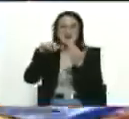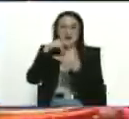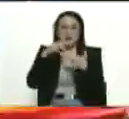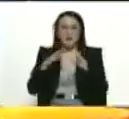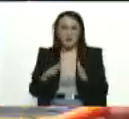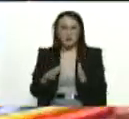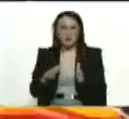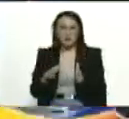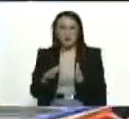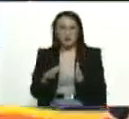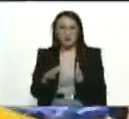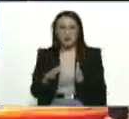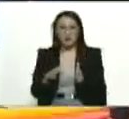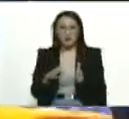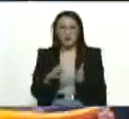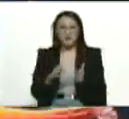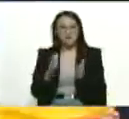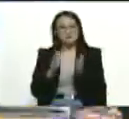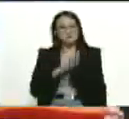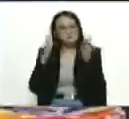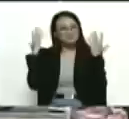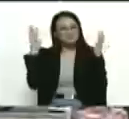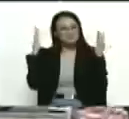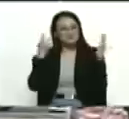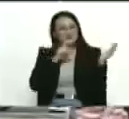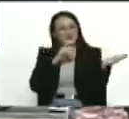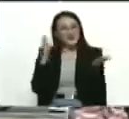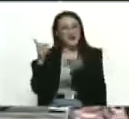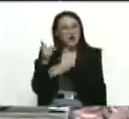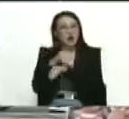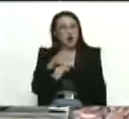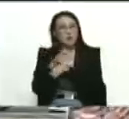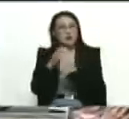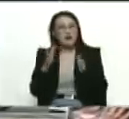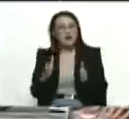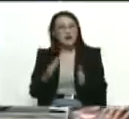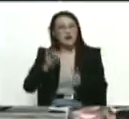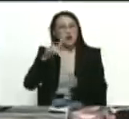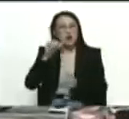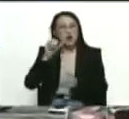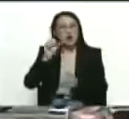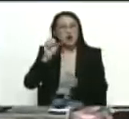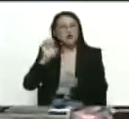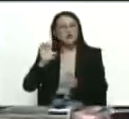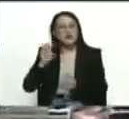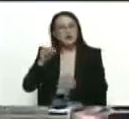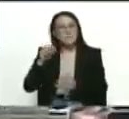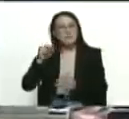en Guárico. ¡Fuertes los aplausos para nuestro gobernador José Manuel Vázquez